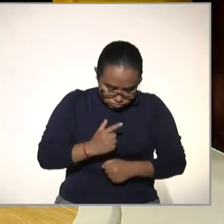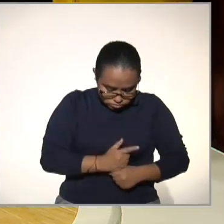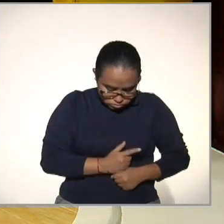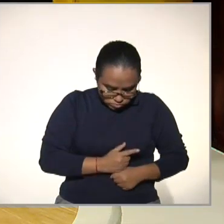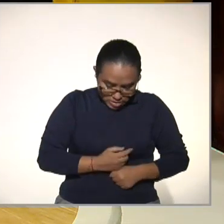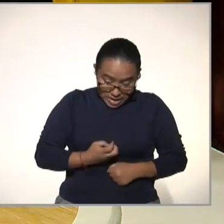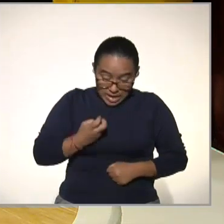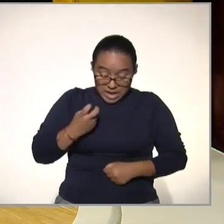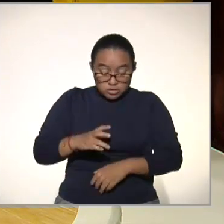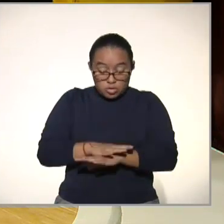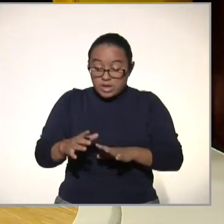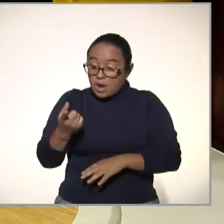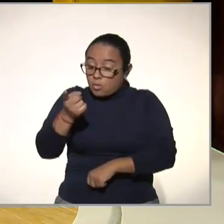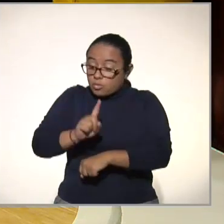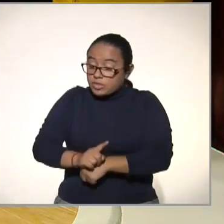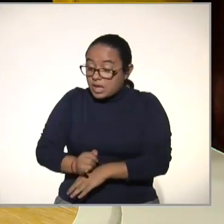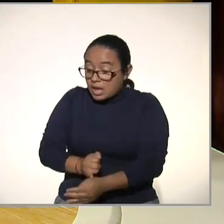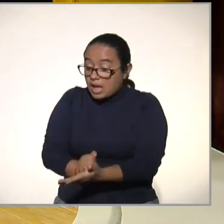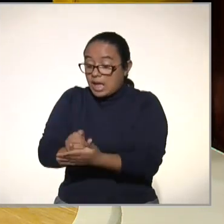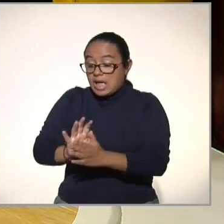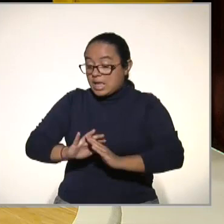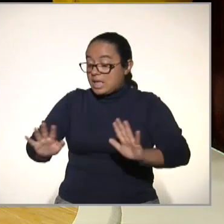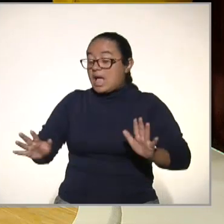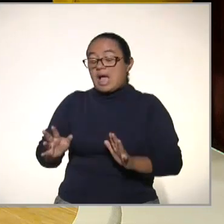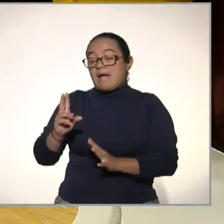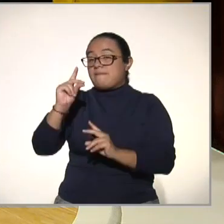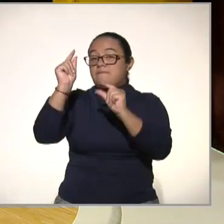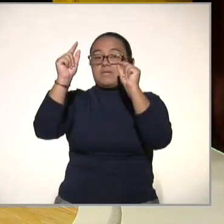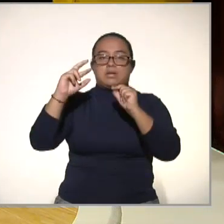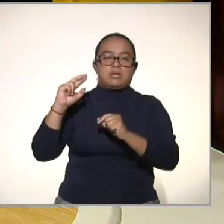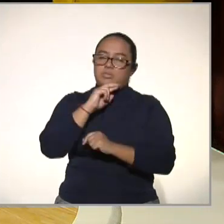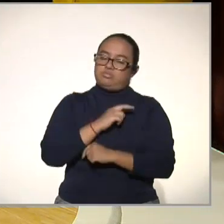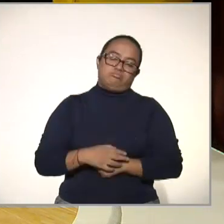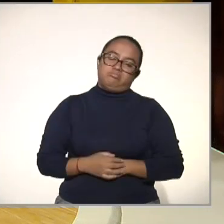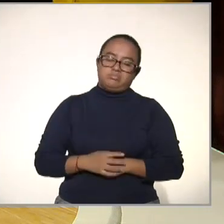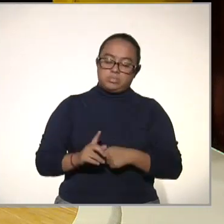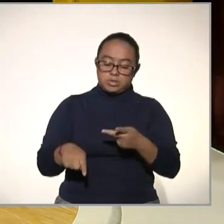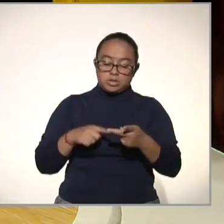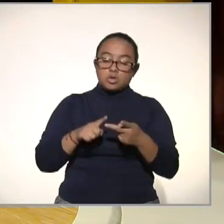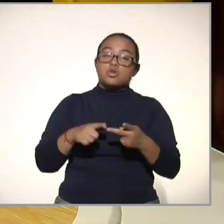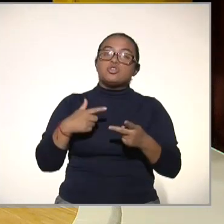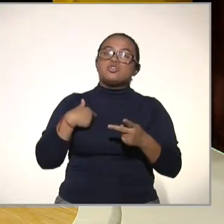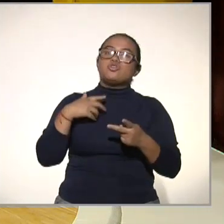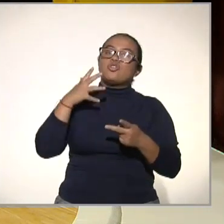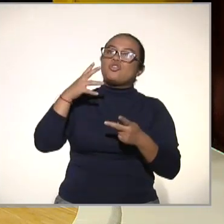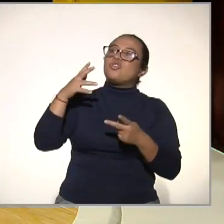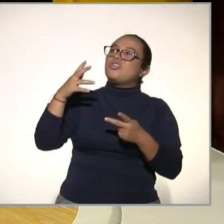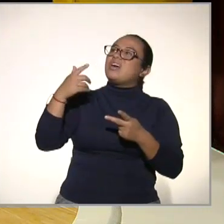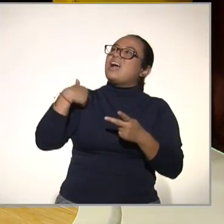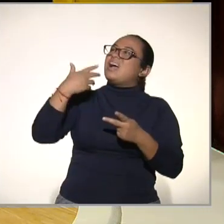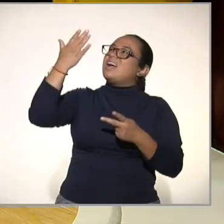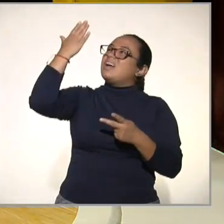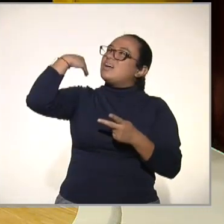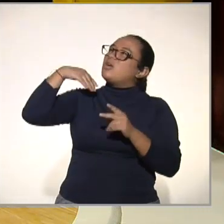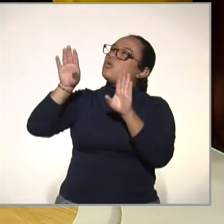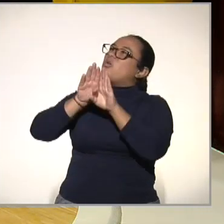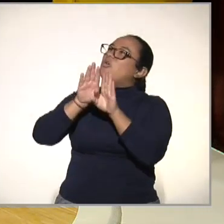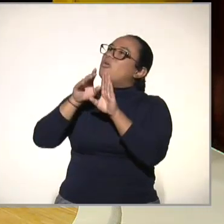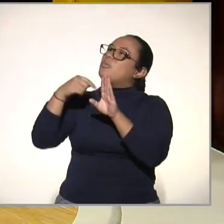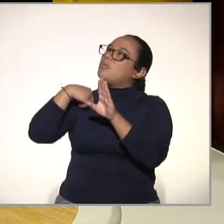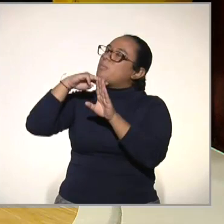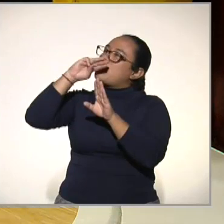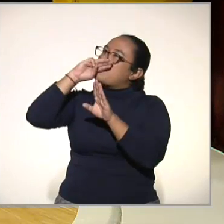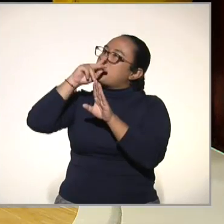algo que se define de un día para otro, 1. 2, cómo me hubiera gustado que se acercaran a mí en esta etapa de formación